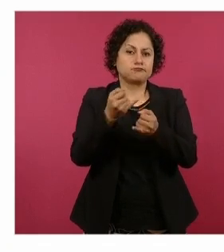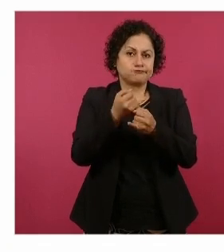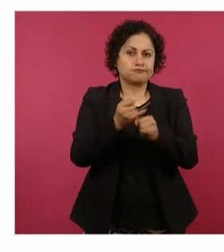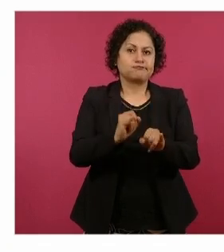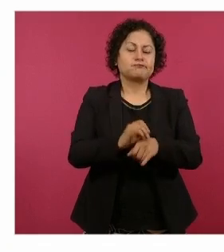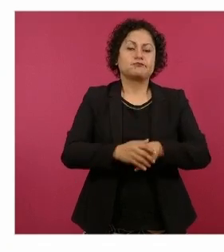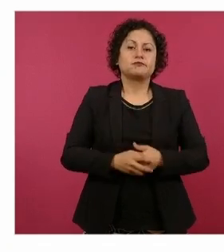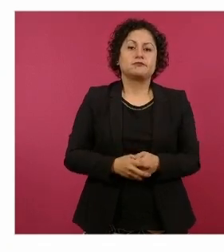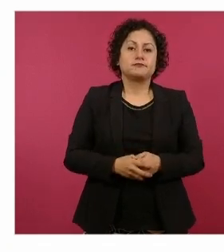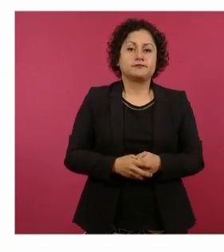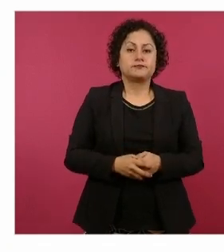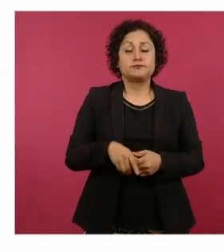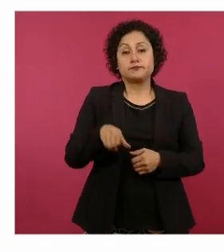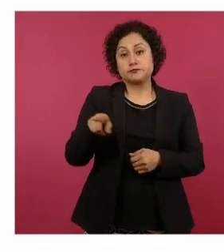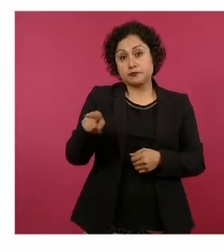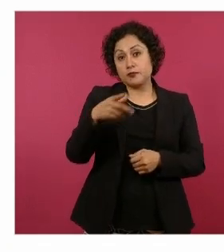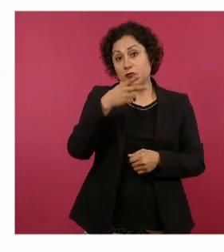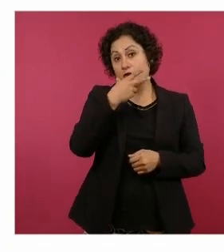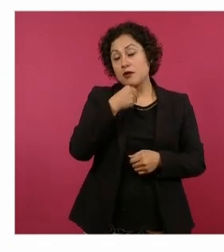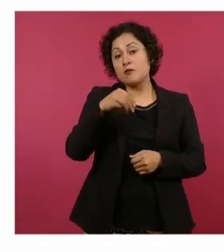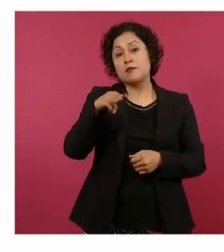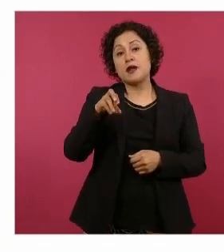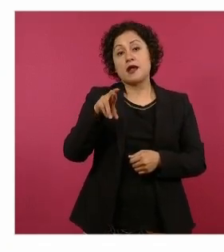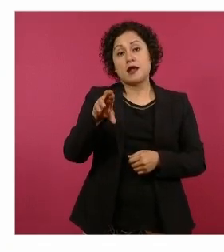Mario Renato